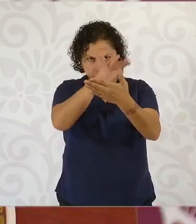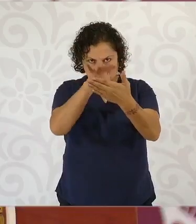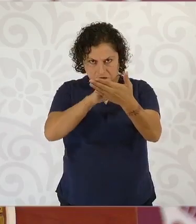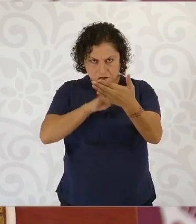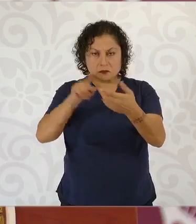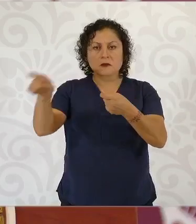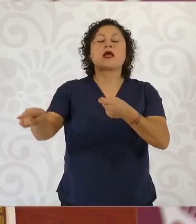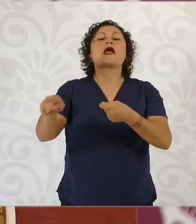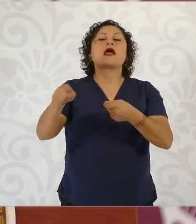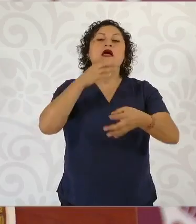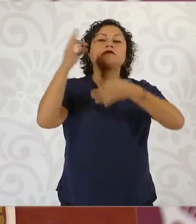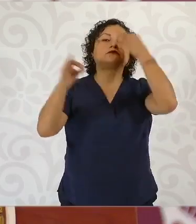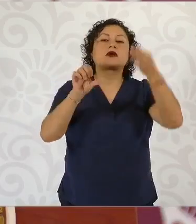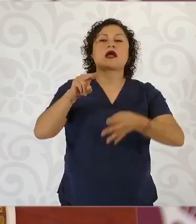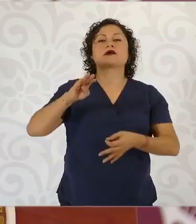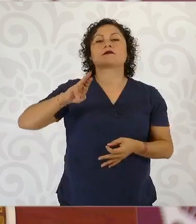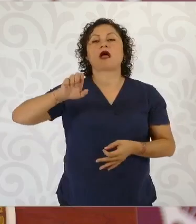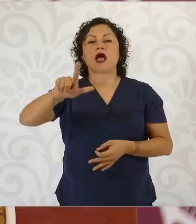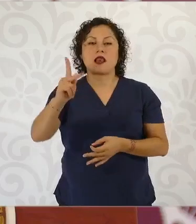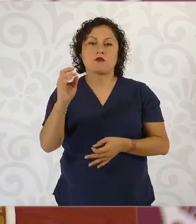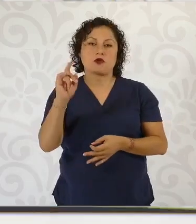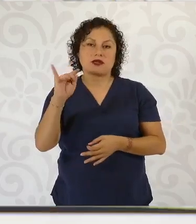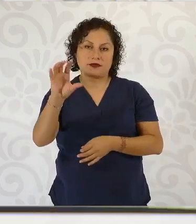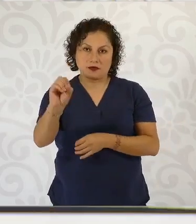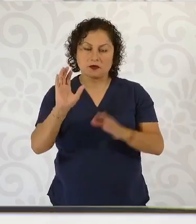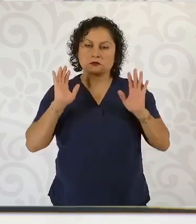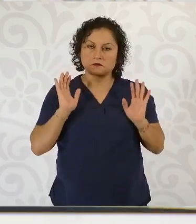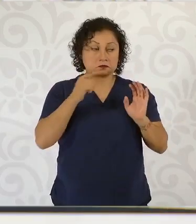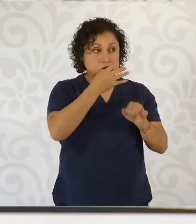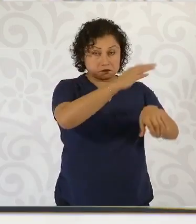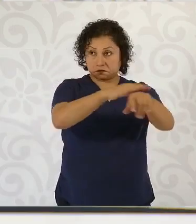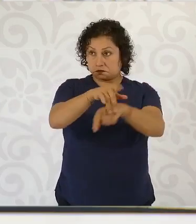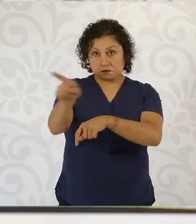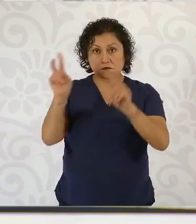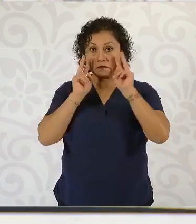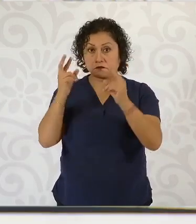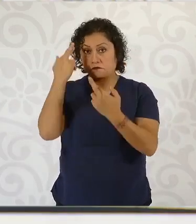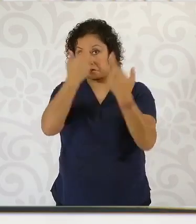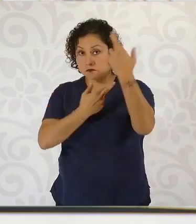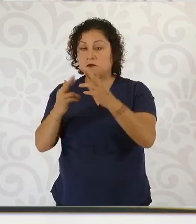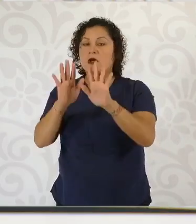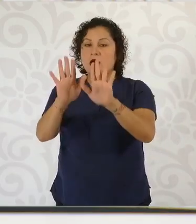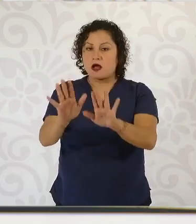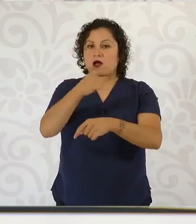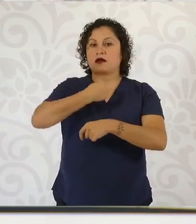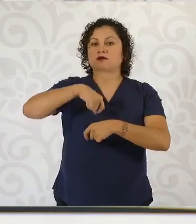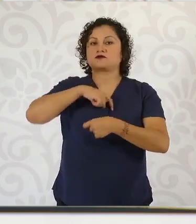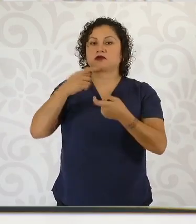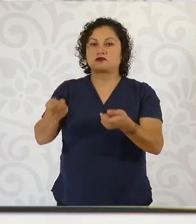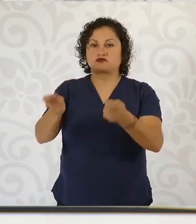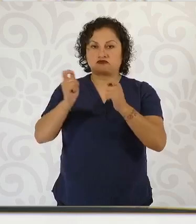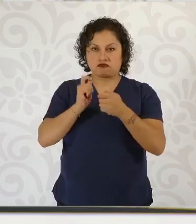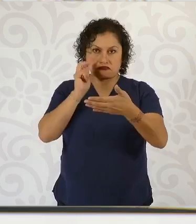Político. Y nosotros pues hacemos la revisión de si en efecto lo que estás comentando